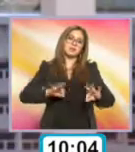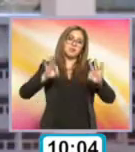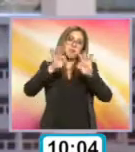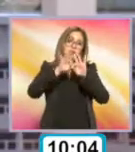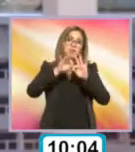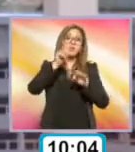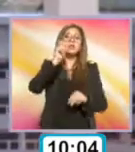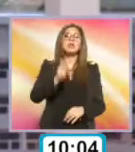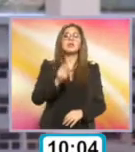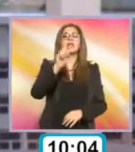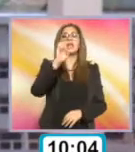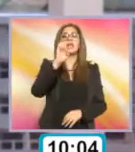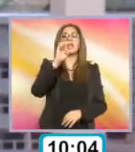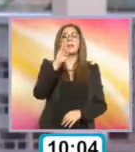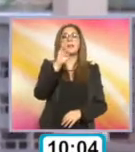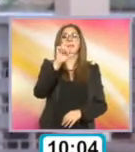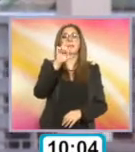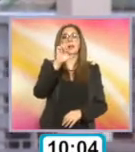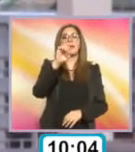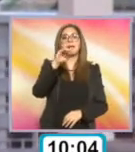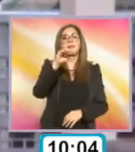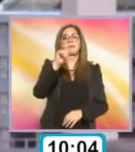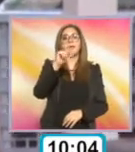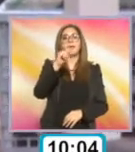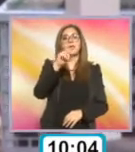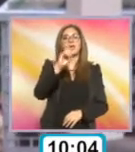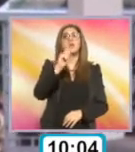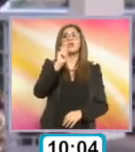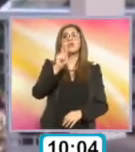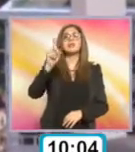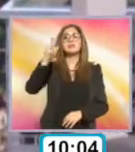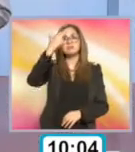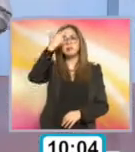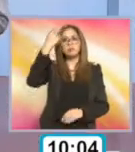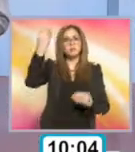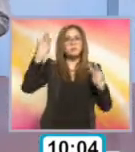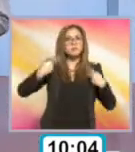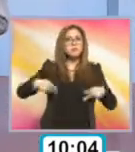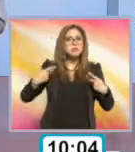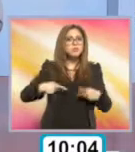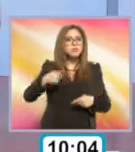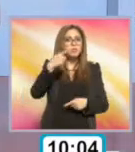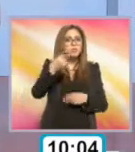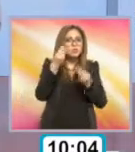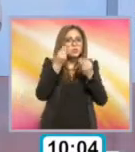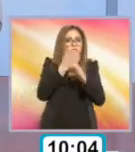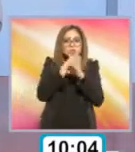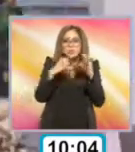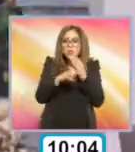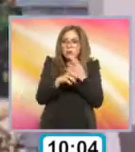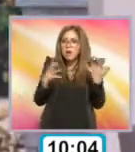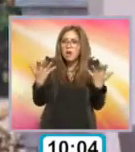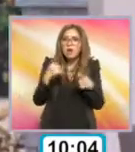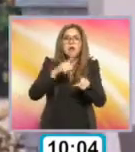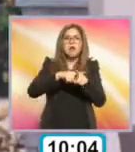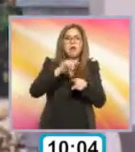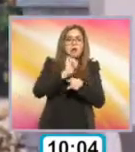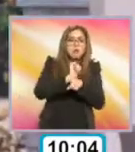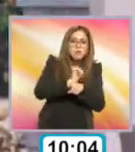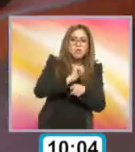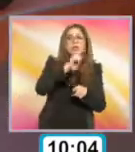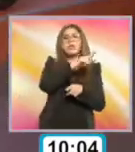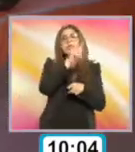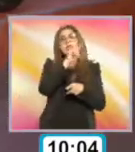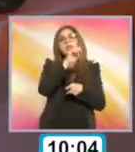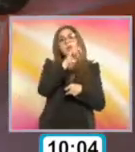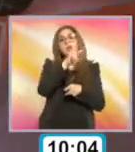como lo dije, emblemática figura en el entretenimiento porque has hecho de todo. Y aquí en México también. Sí. Has actuado en telenovelas, has